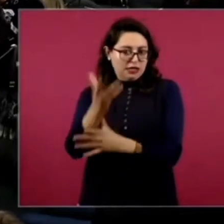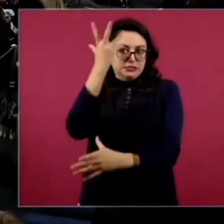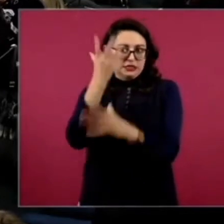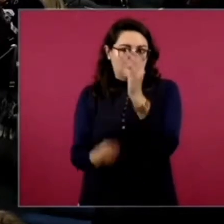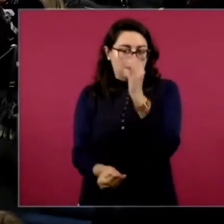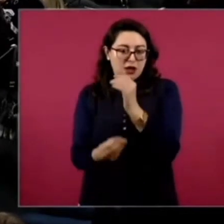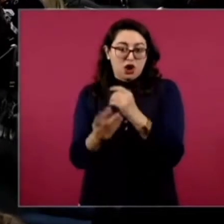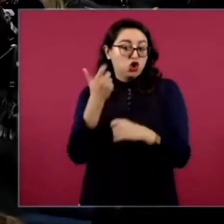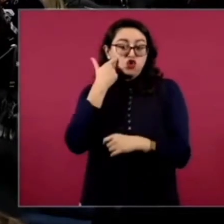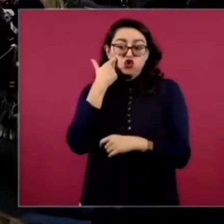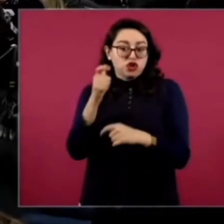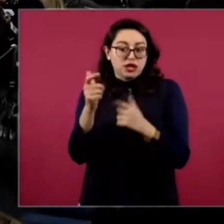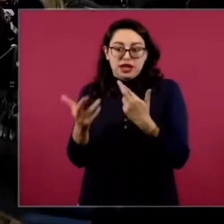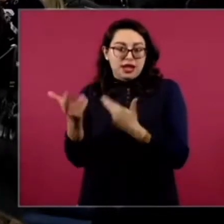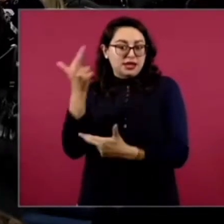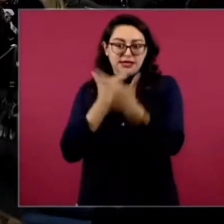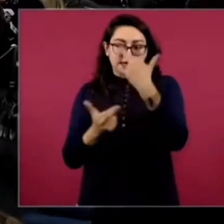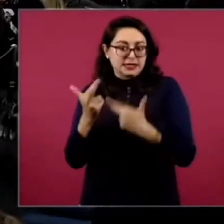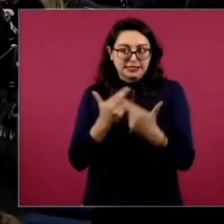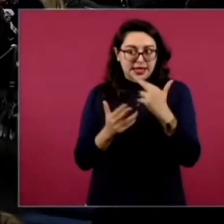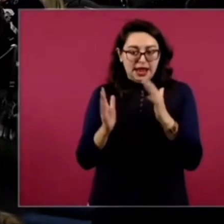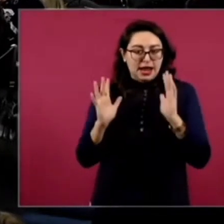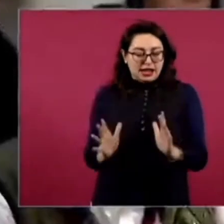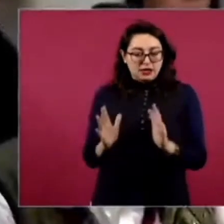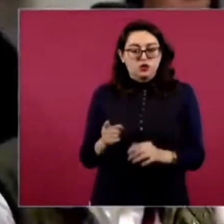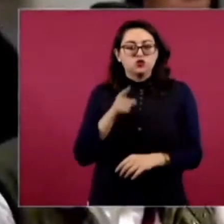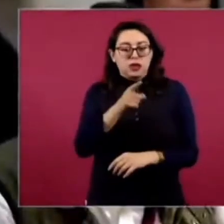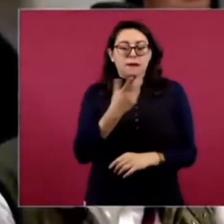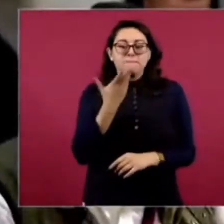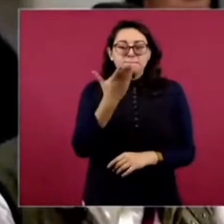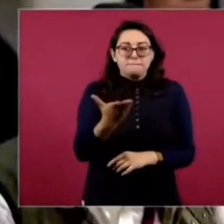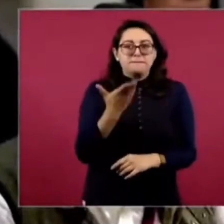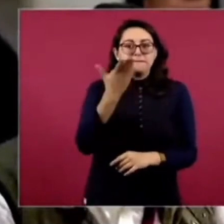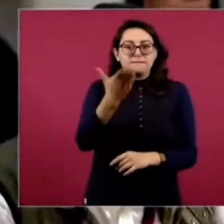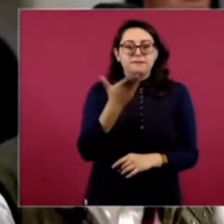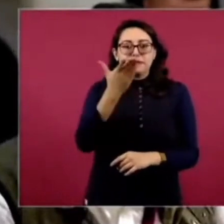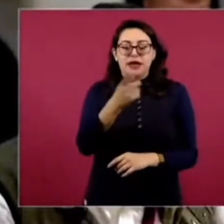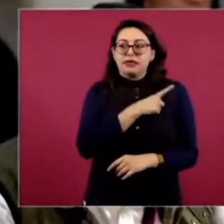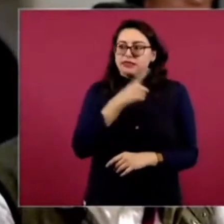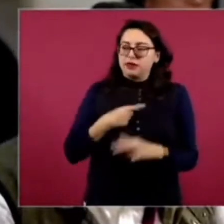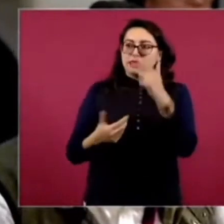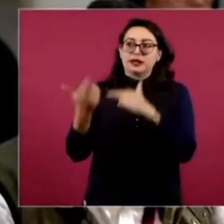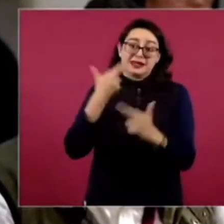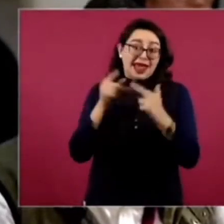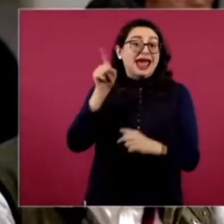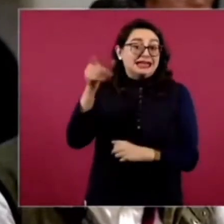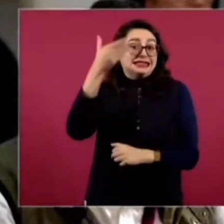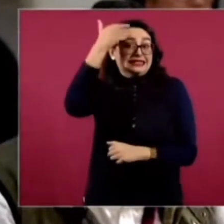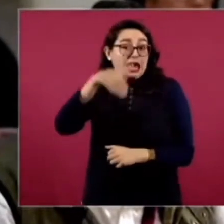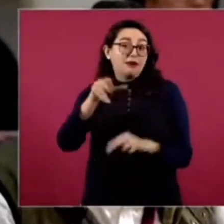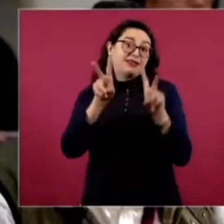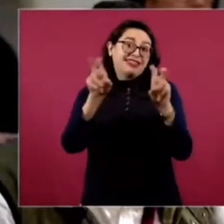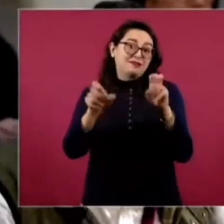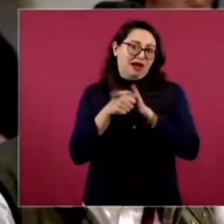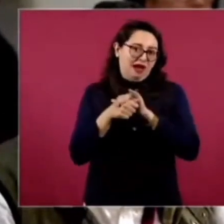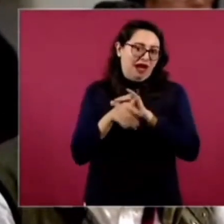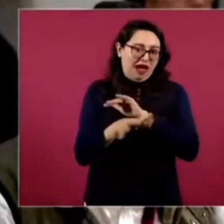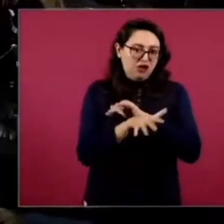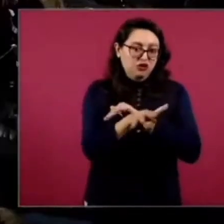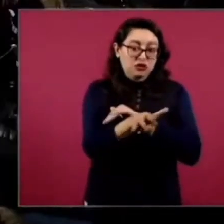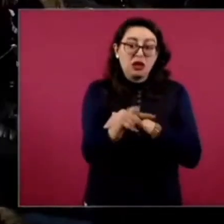no quiere salir precisamente por no enfrentar la justicia y que usted ya ha pedido, y que tiene que ver con el doloroso caso de